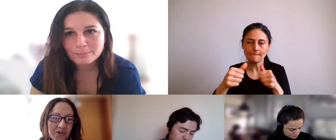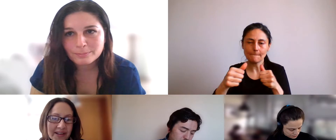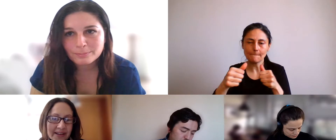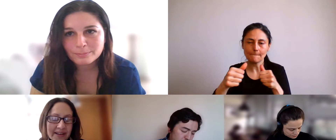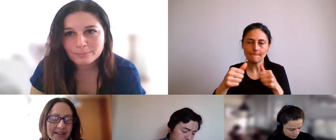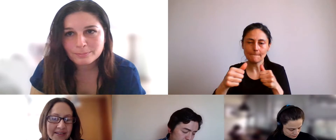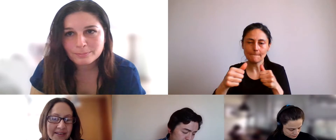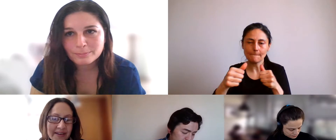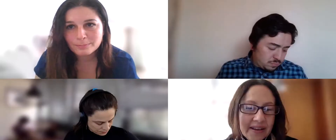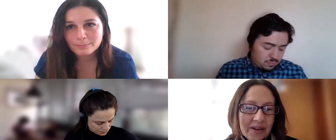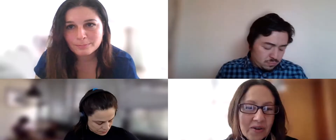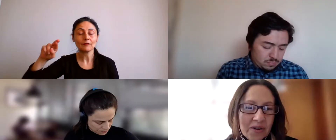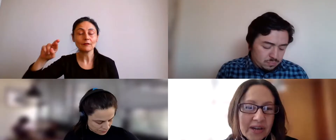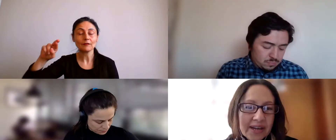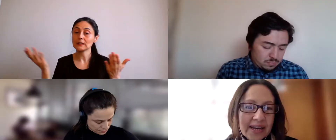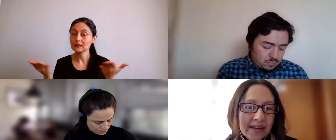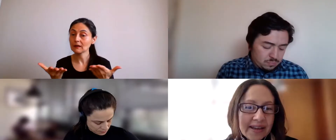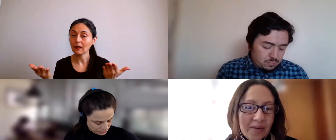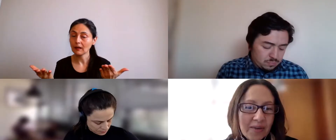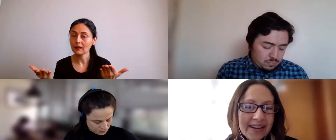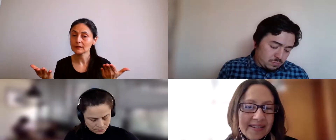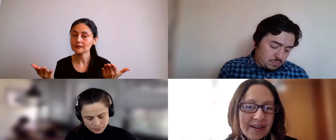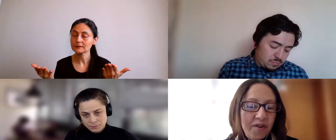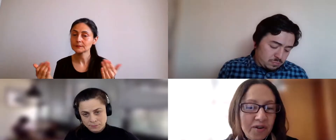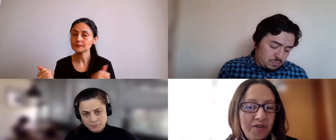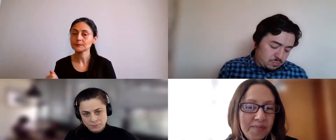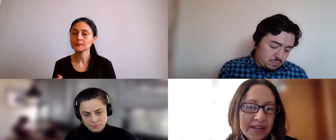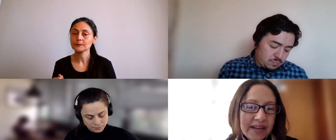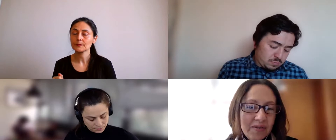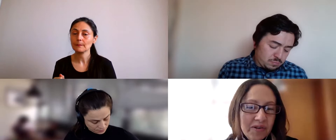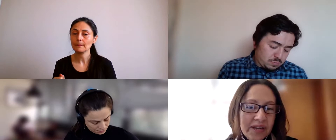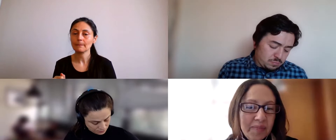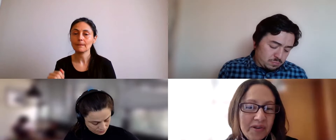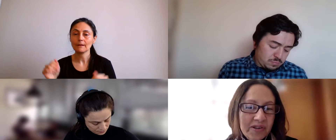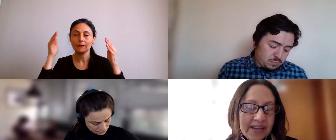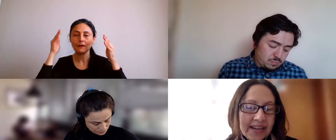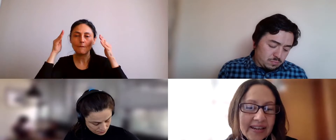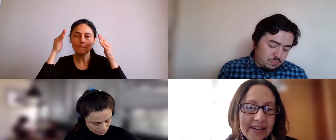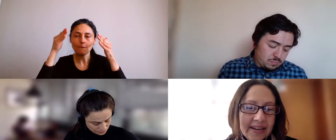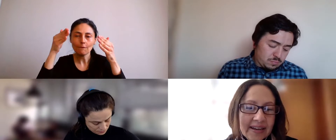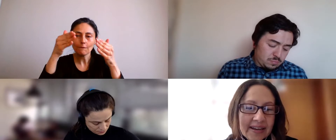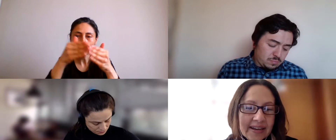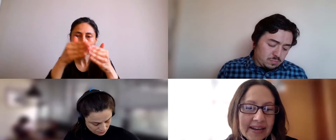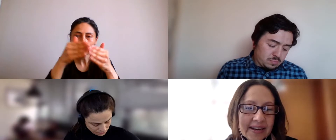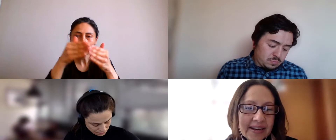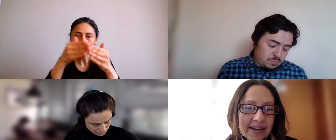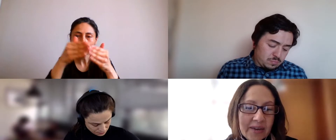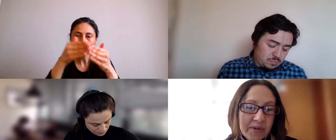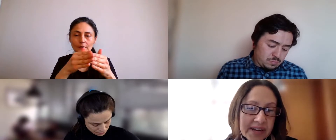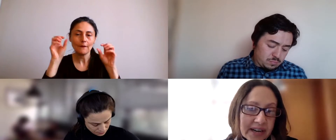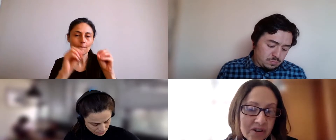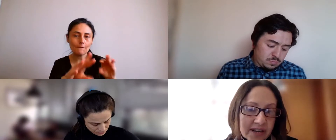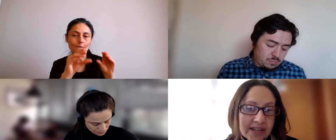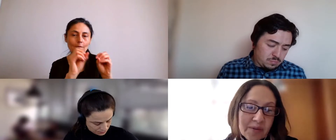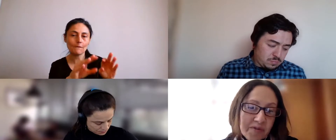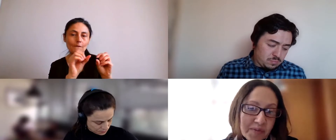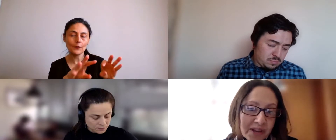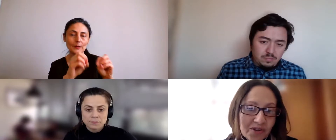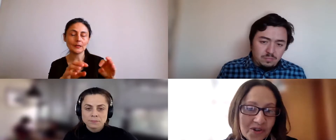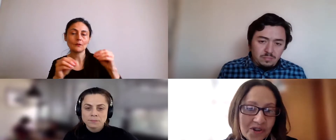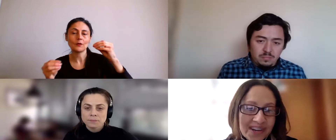a juicio de ustedes, ¿no? ¿Y cuál es el foco formativo que ustedes pondrían en las nuevas